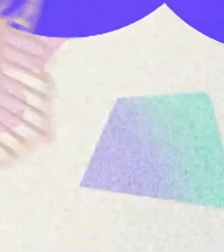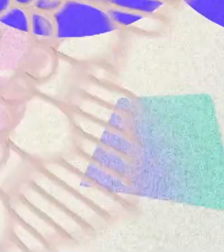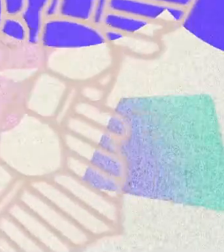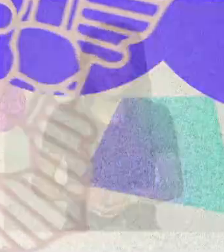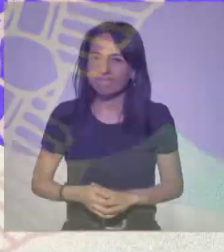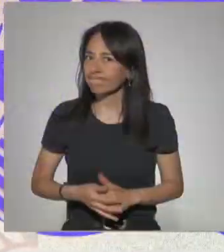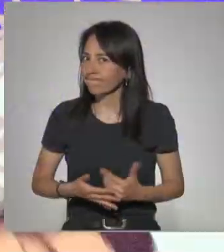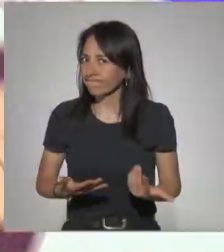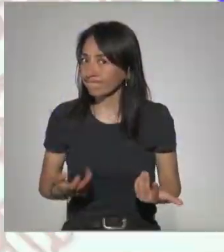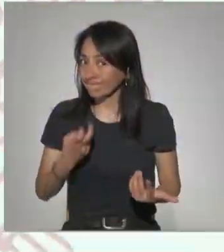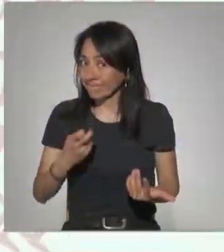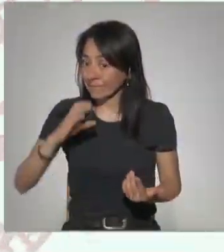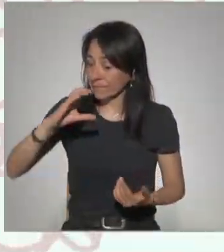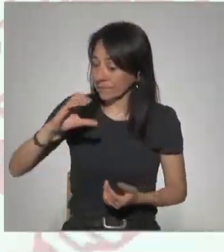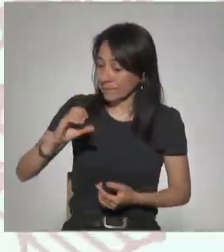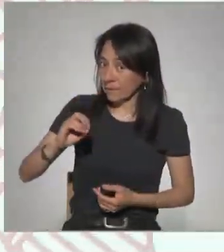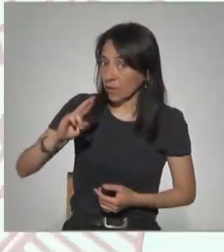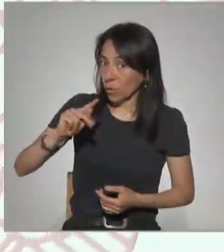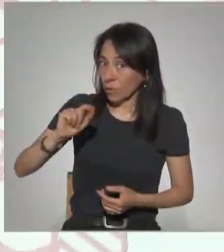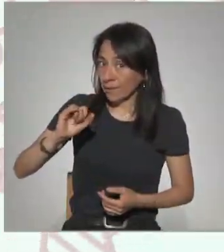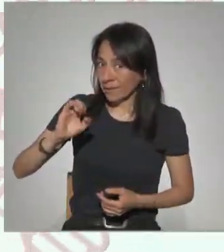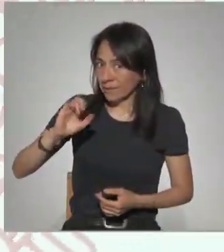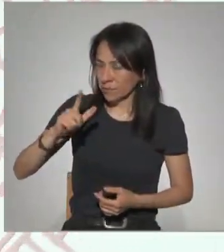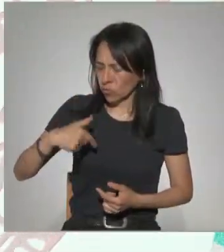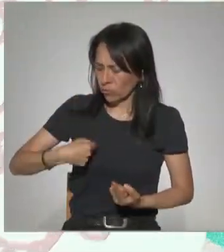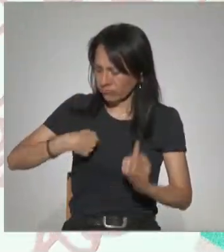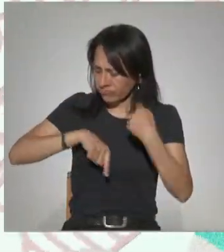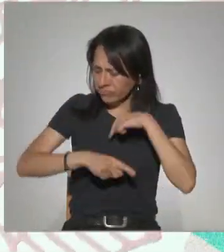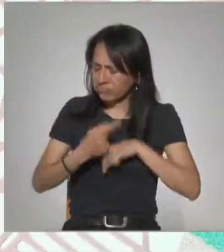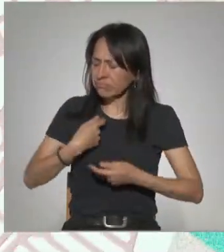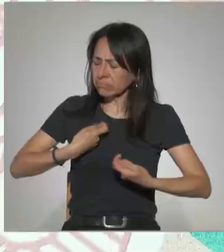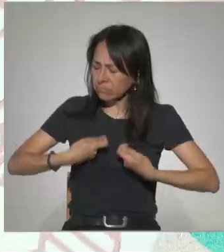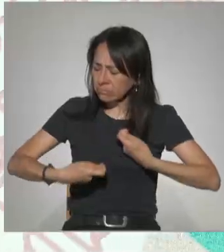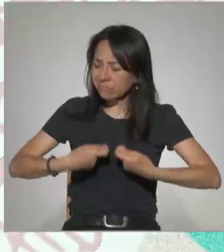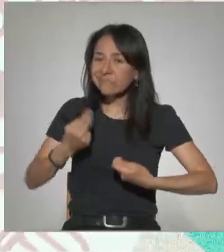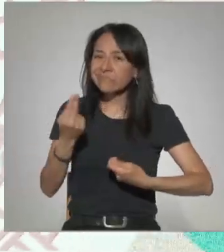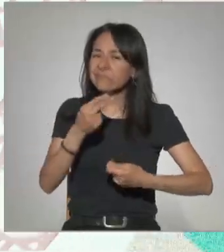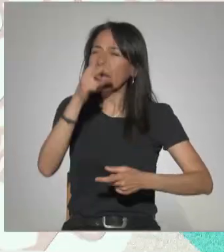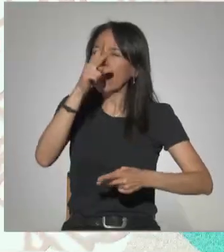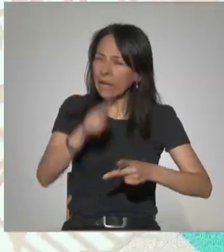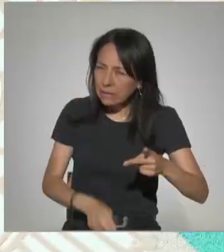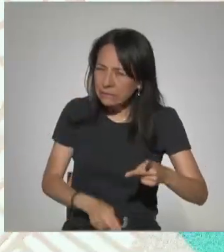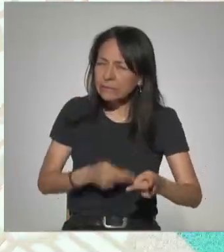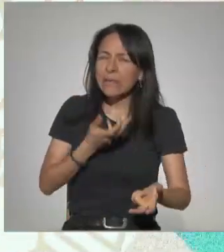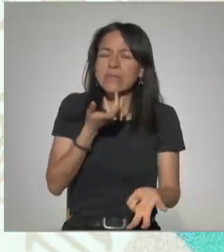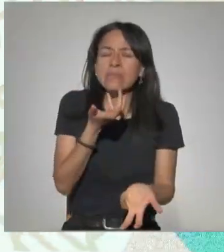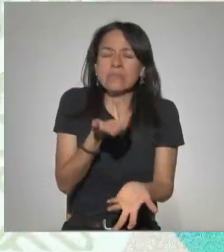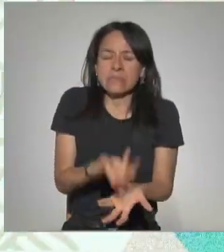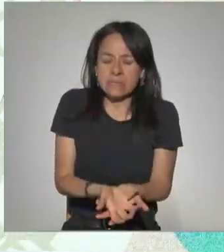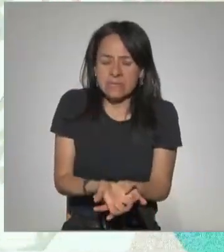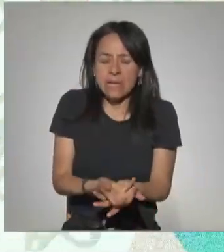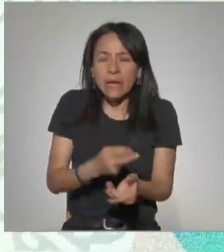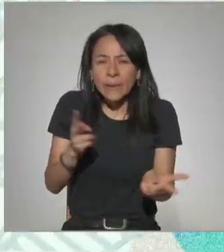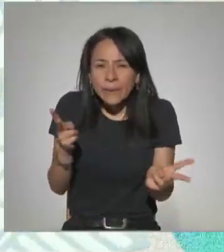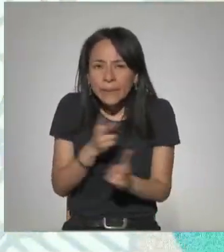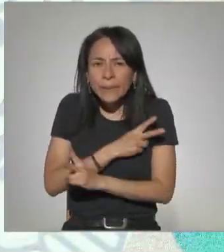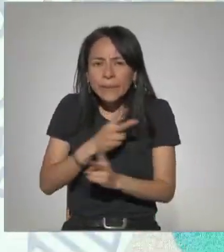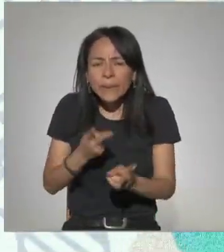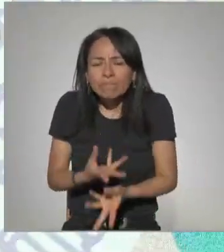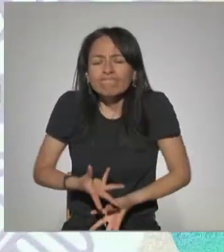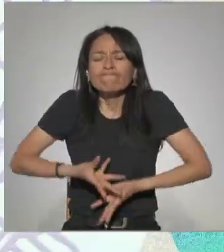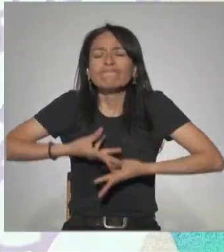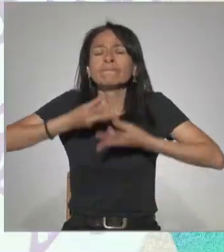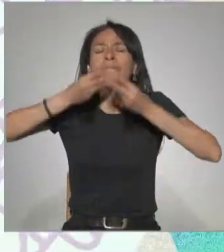Para manejar el cortisol es fundamental hacer pausas, practicar la respiración profunda